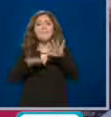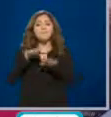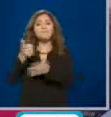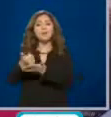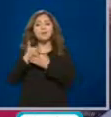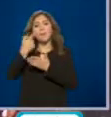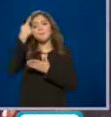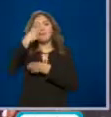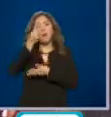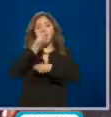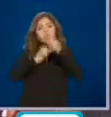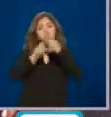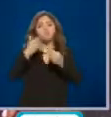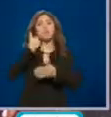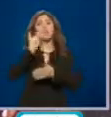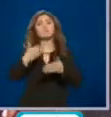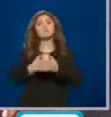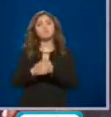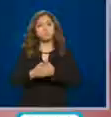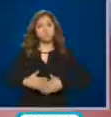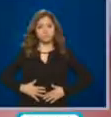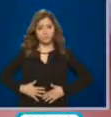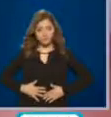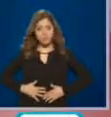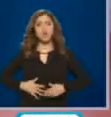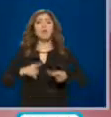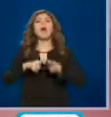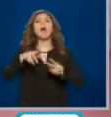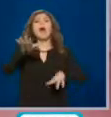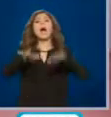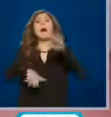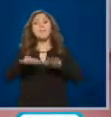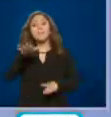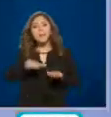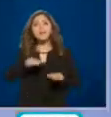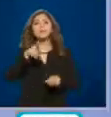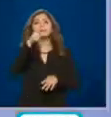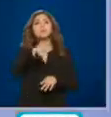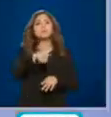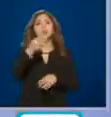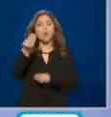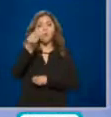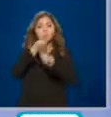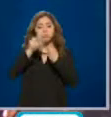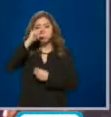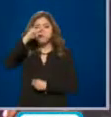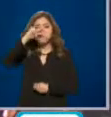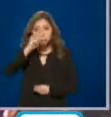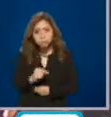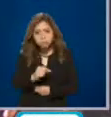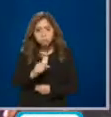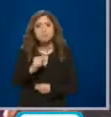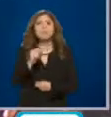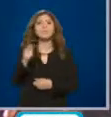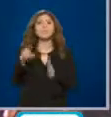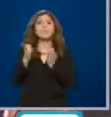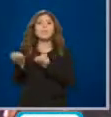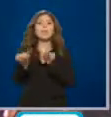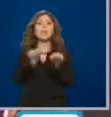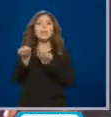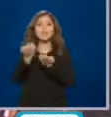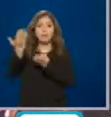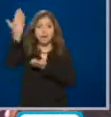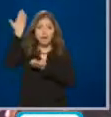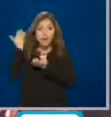la saciedad que tenemos. También a veces el que interrumpen abruptamente las sesiones de ejercicios